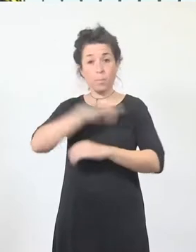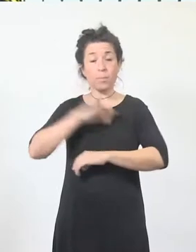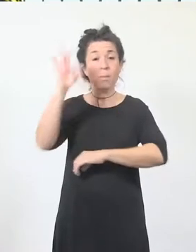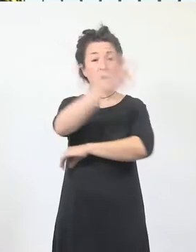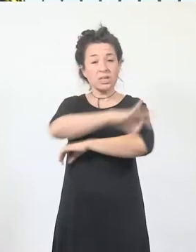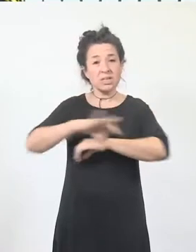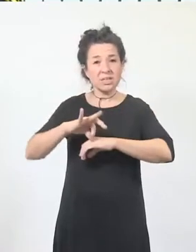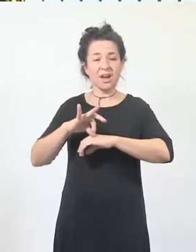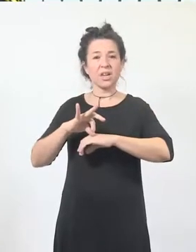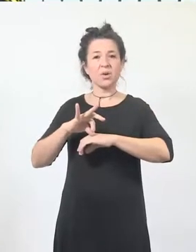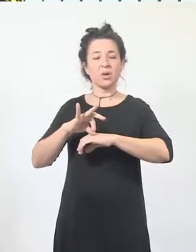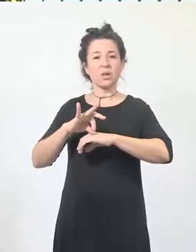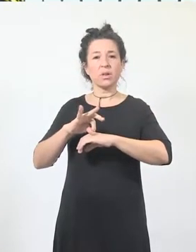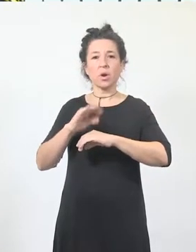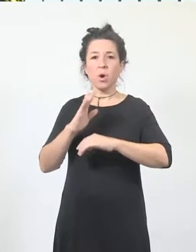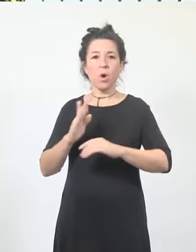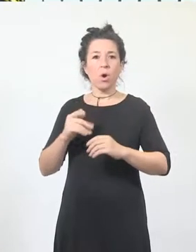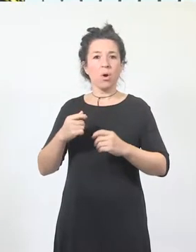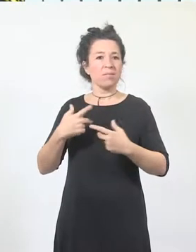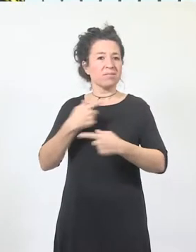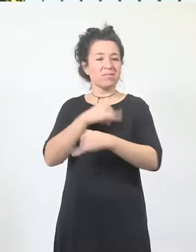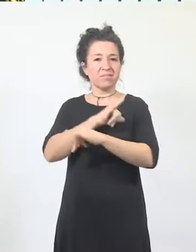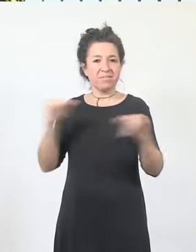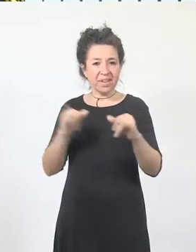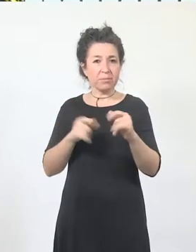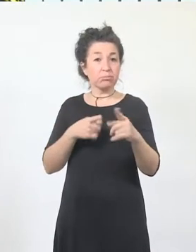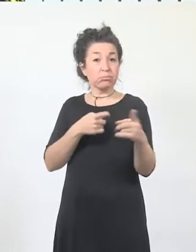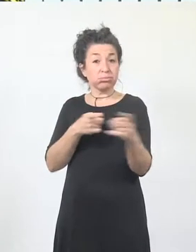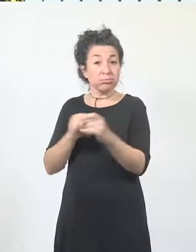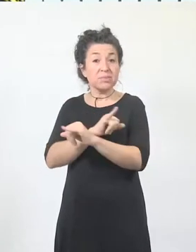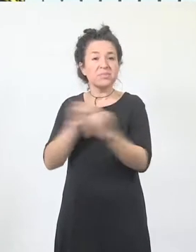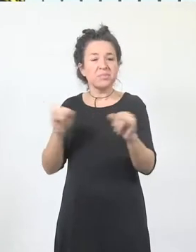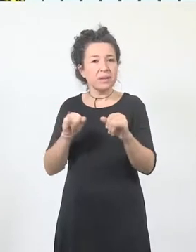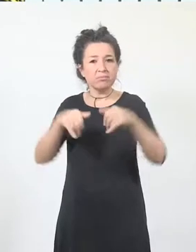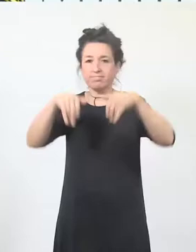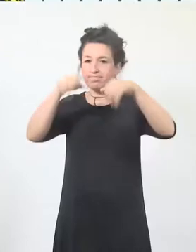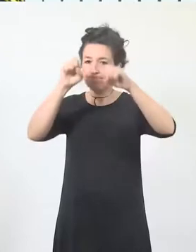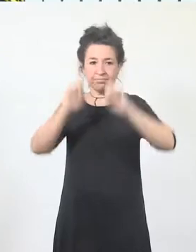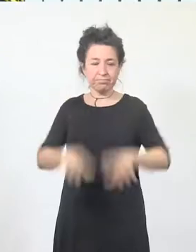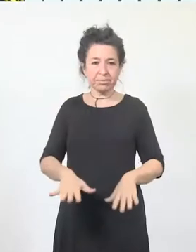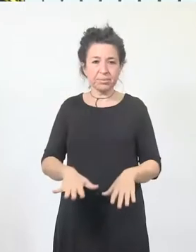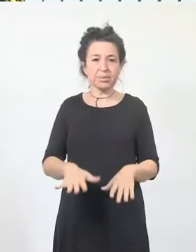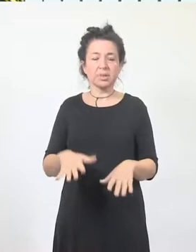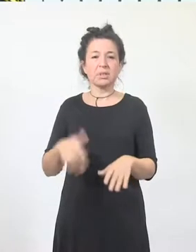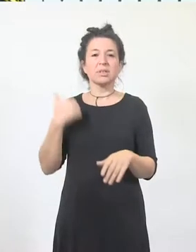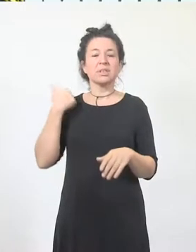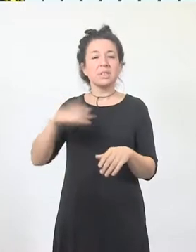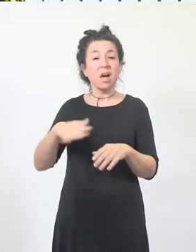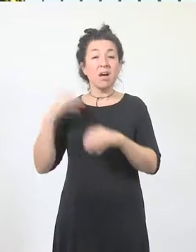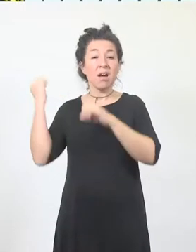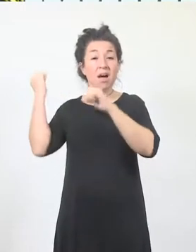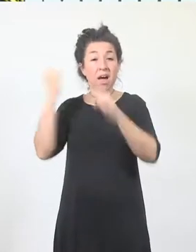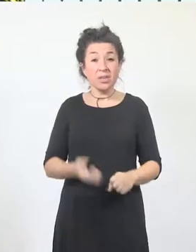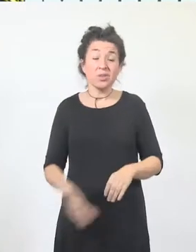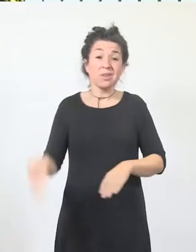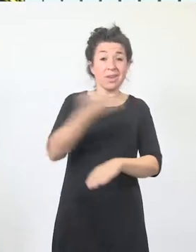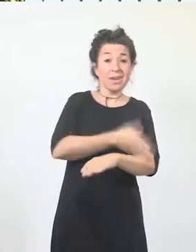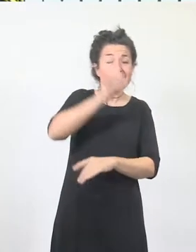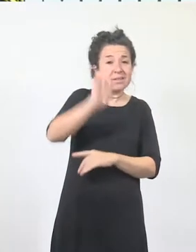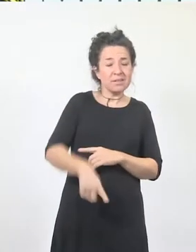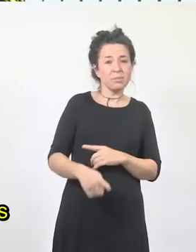el alto al fuego que había dictado desde 1991. Durante todos esos años, y con